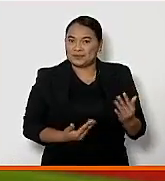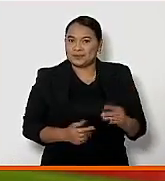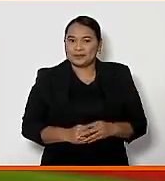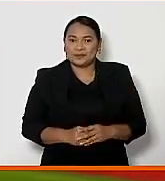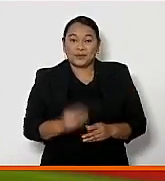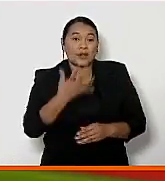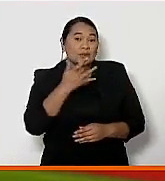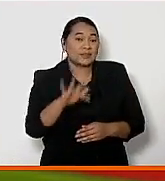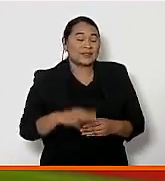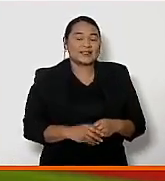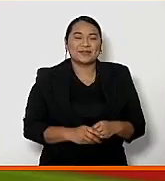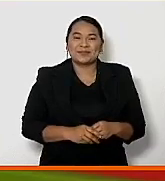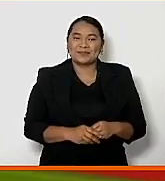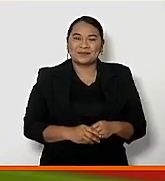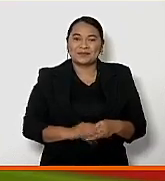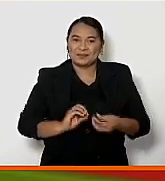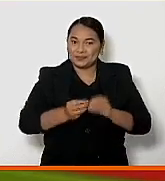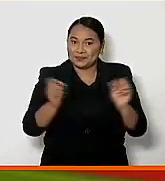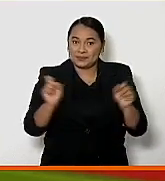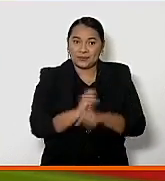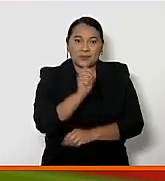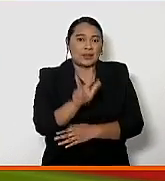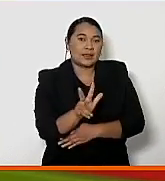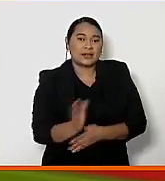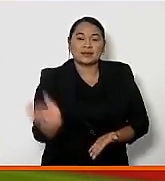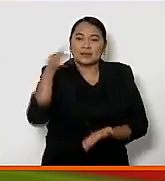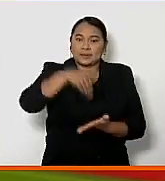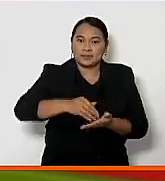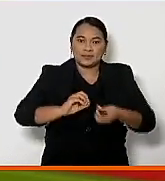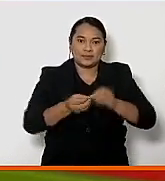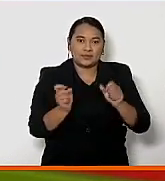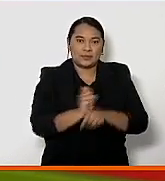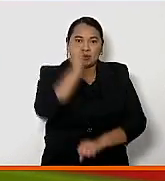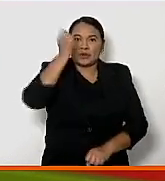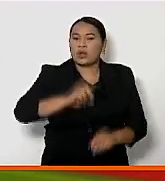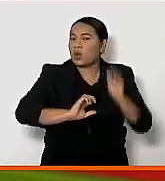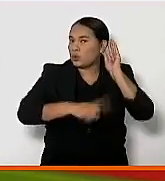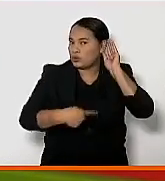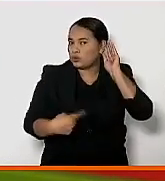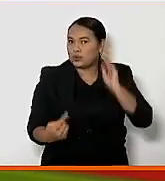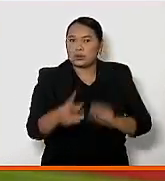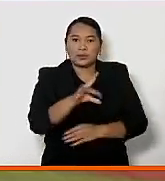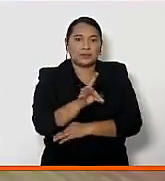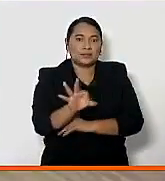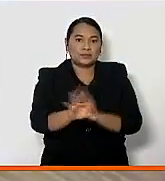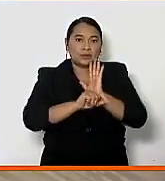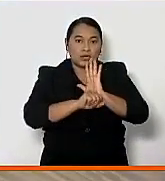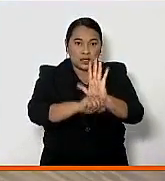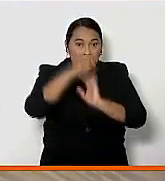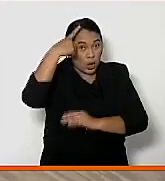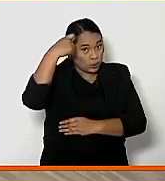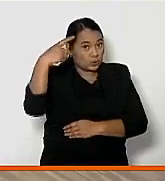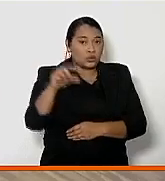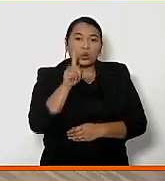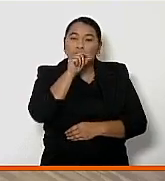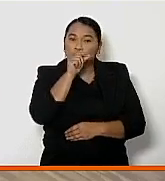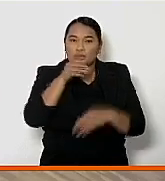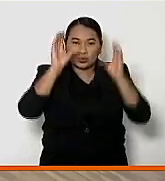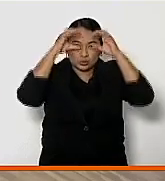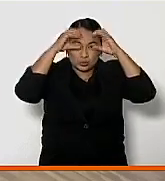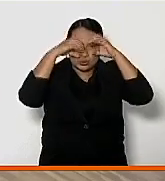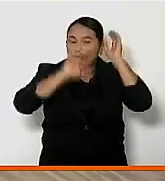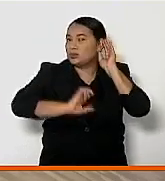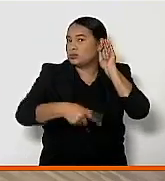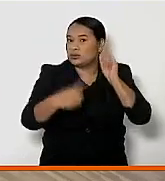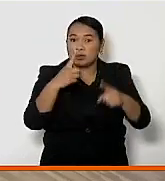suerte porque ese es el 3 tu número ganadores en diario es el 89 con su símbolo de sueños búho para multi